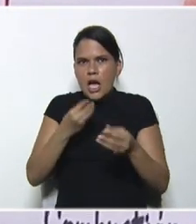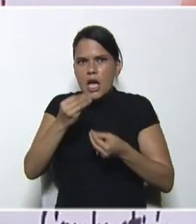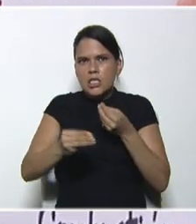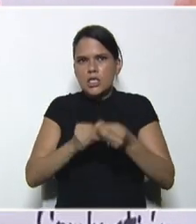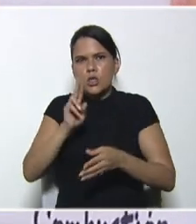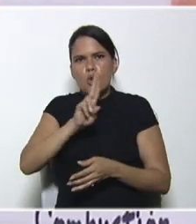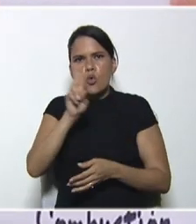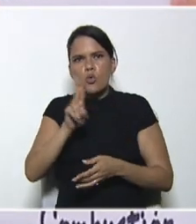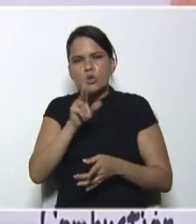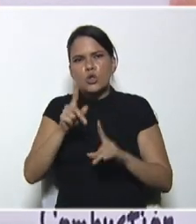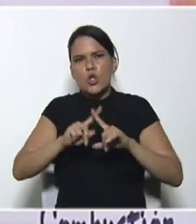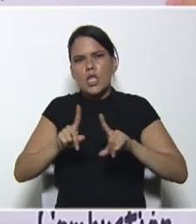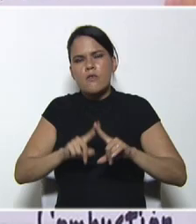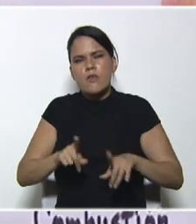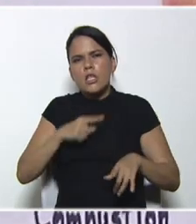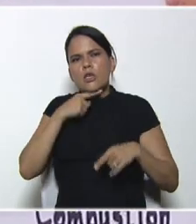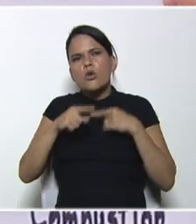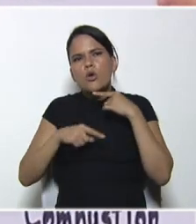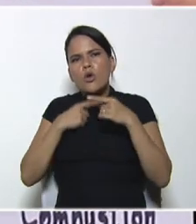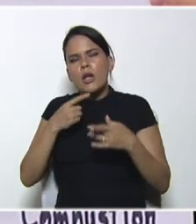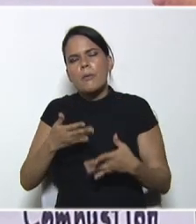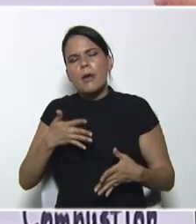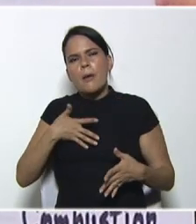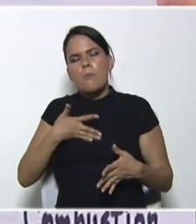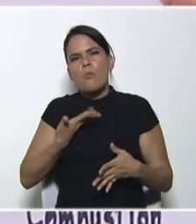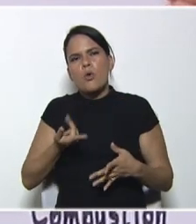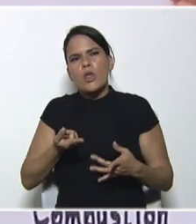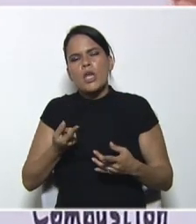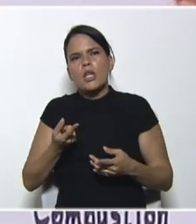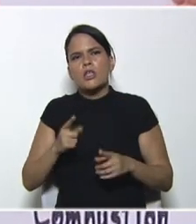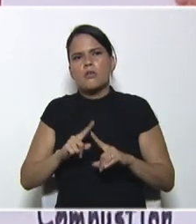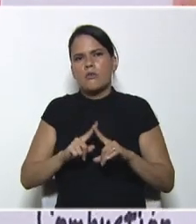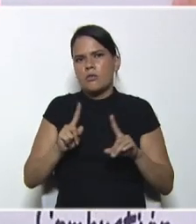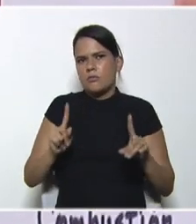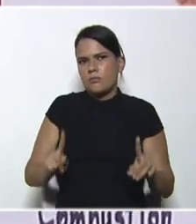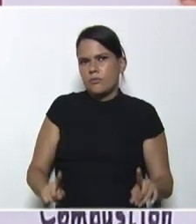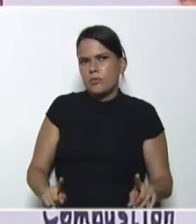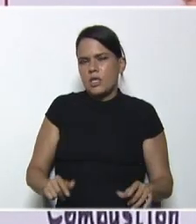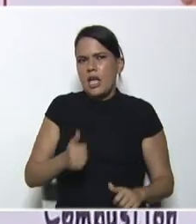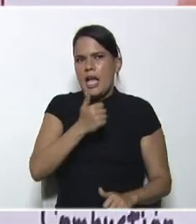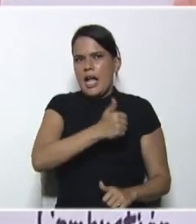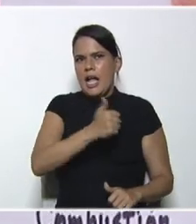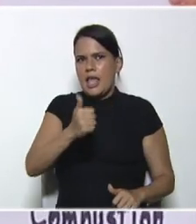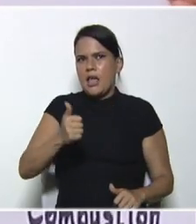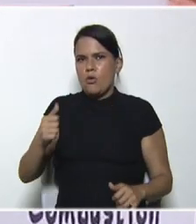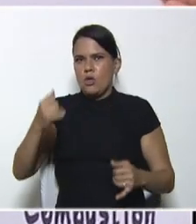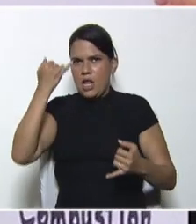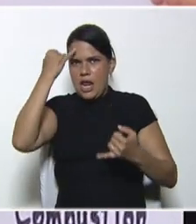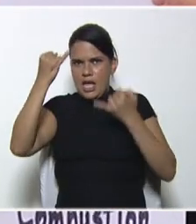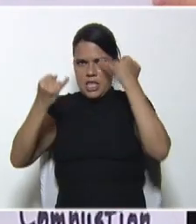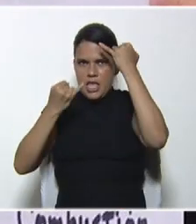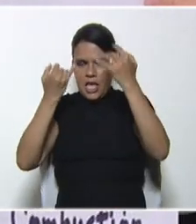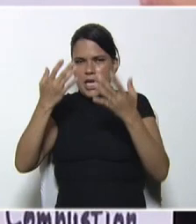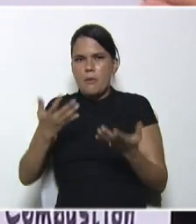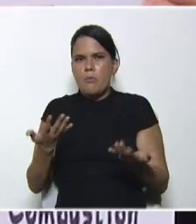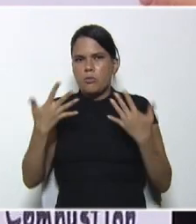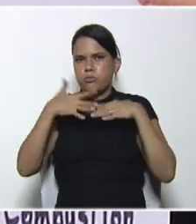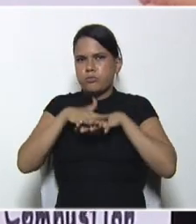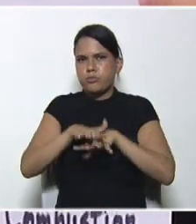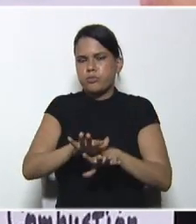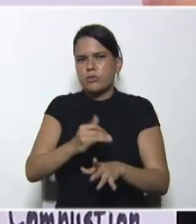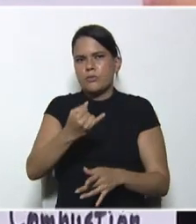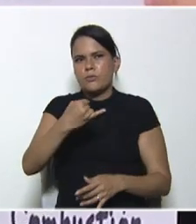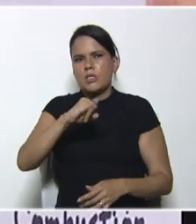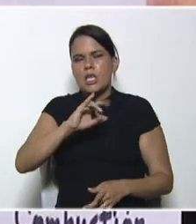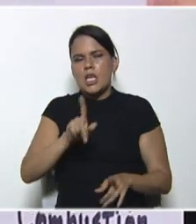diferentes colores para poder diferenciar cada uno de los referentes de las ideas que vamos a relacionar allí, y